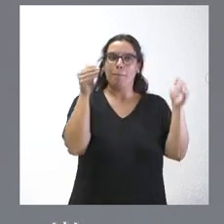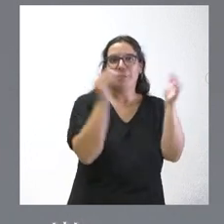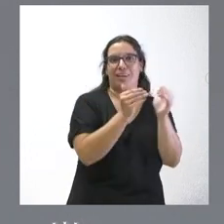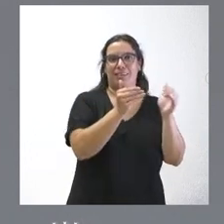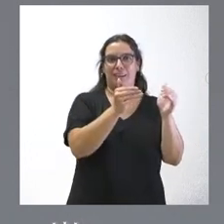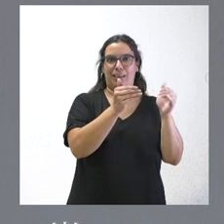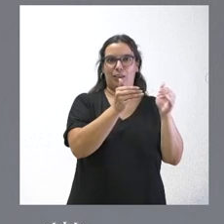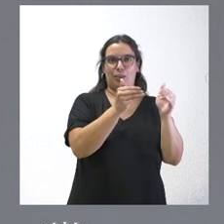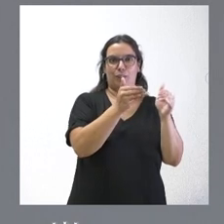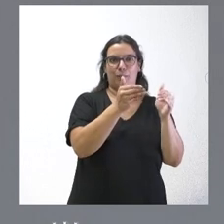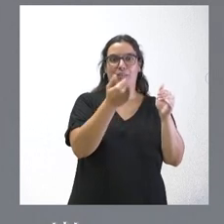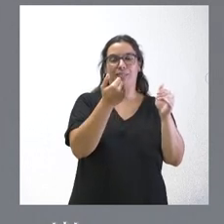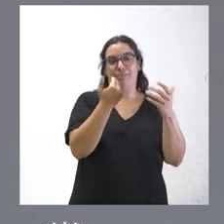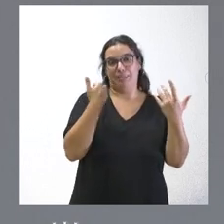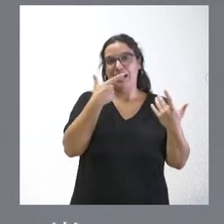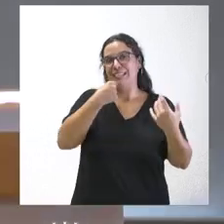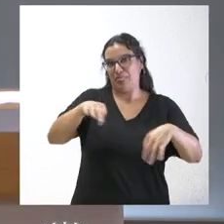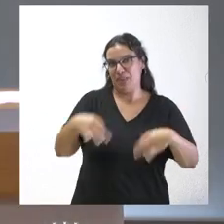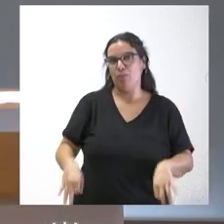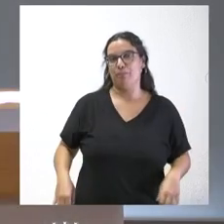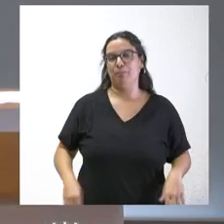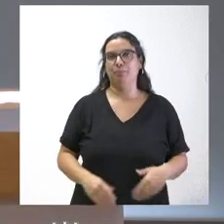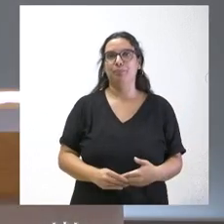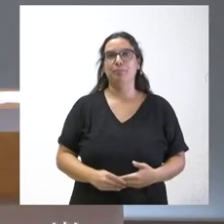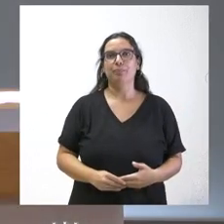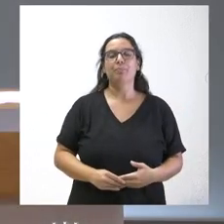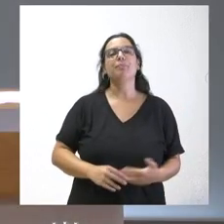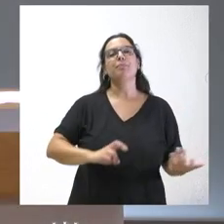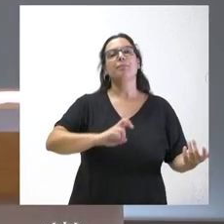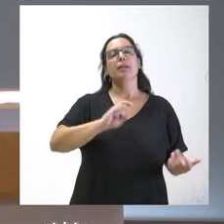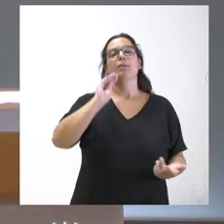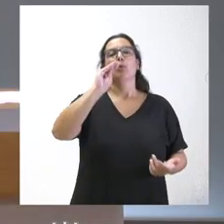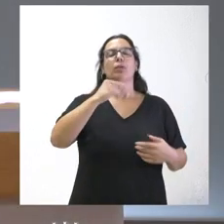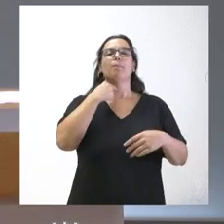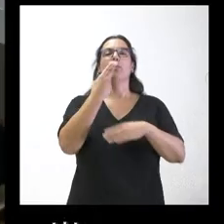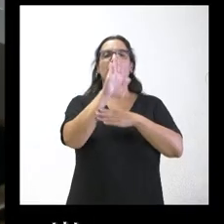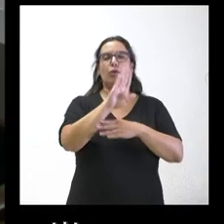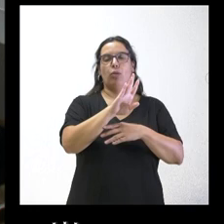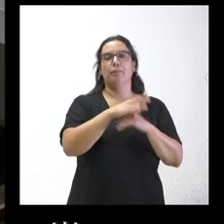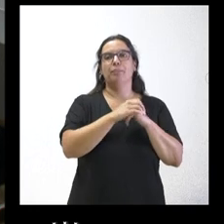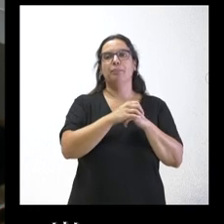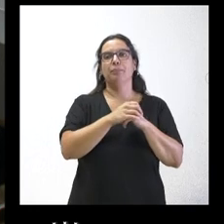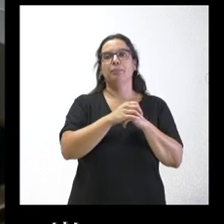más sencillo el hacerlo vale Y al portador le quería preguntar